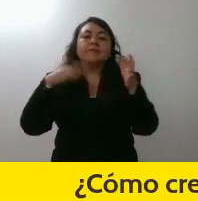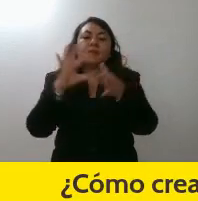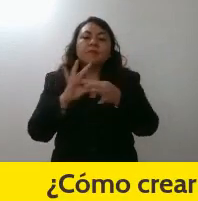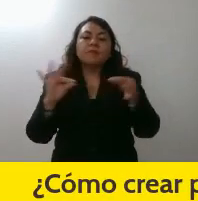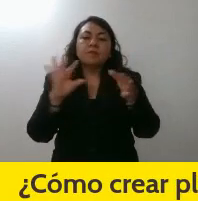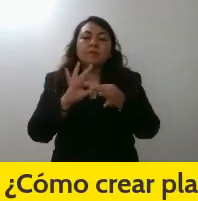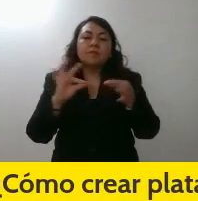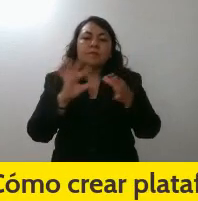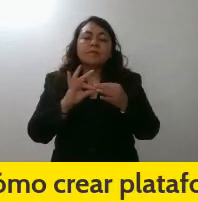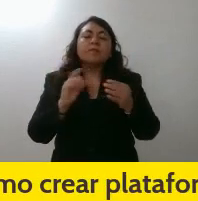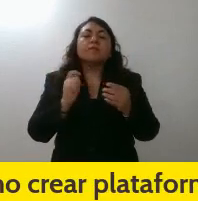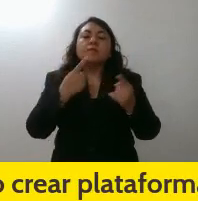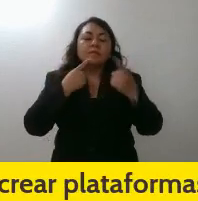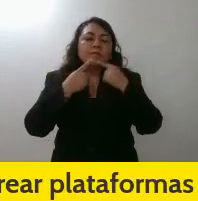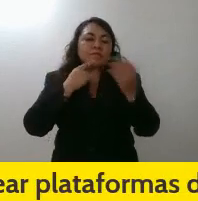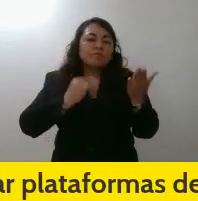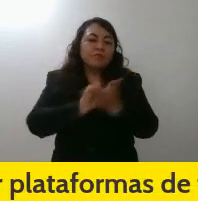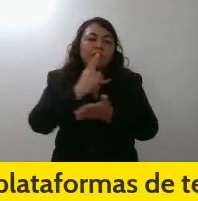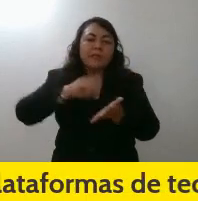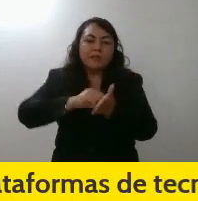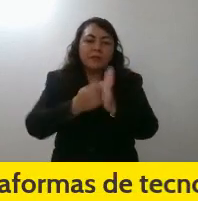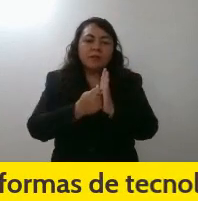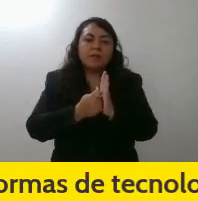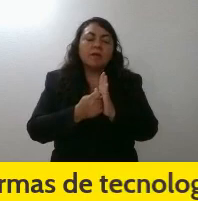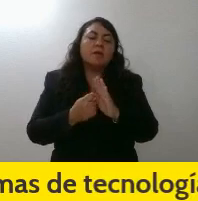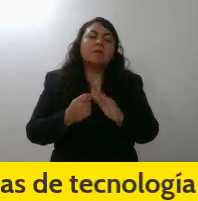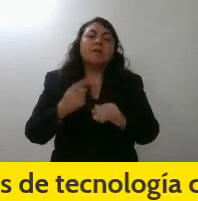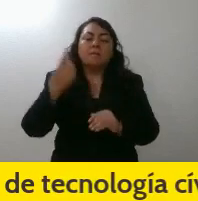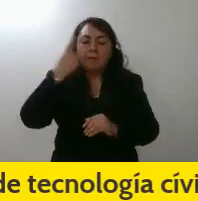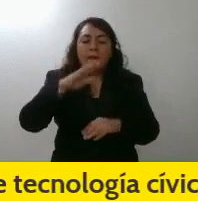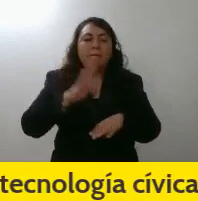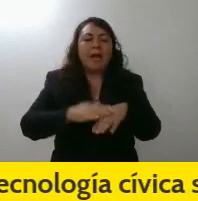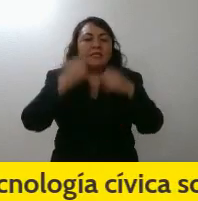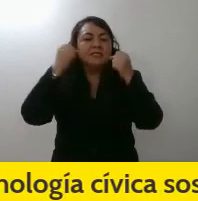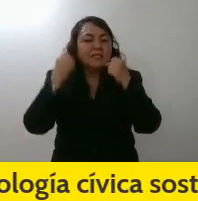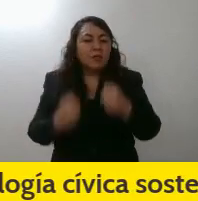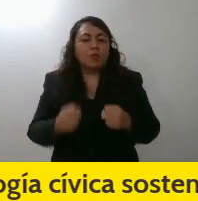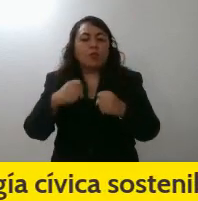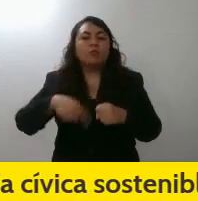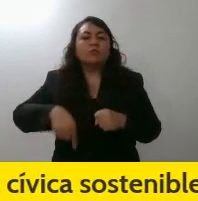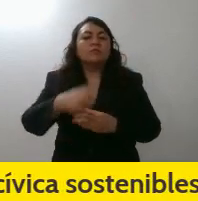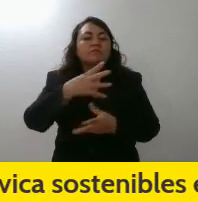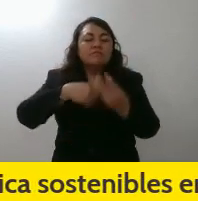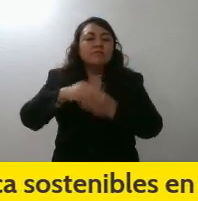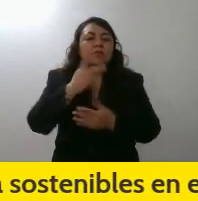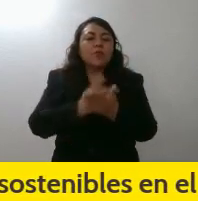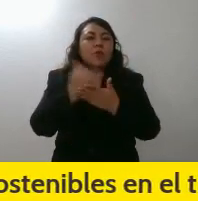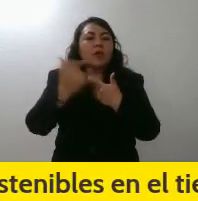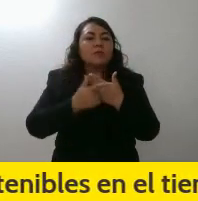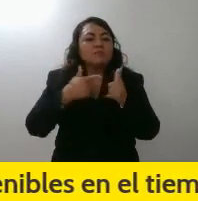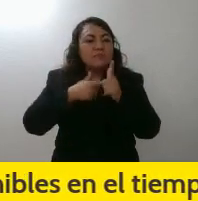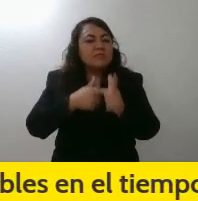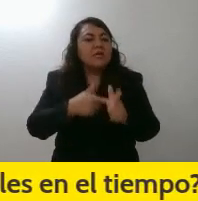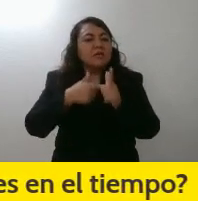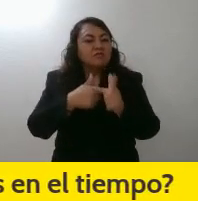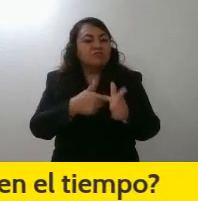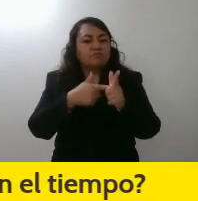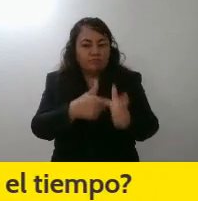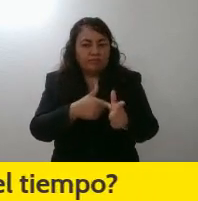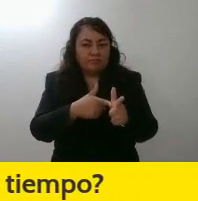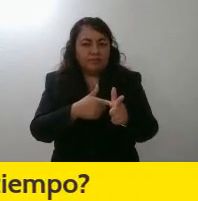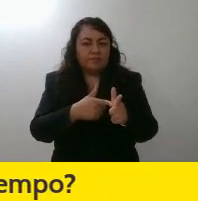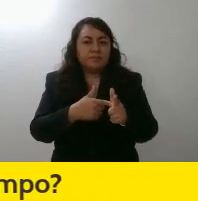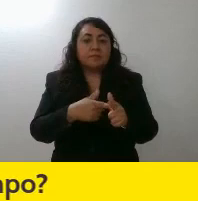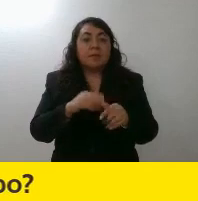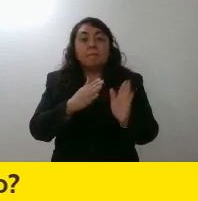de las decisiones técnicas que se pueden hacer para garantizar la sostenibilidad del proyecto. No va a pasar